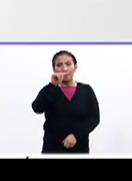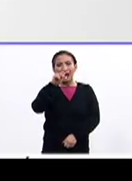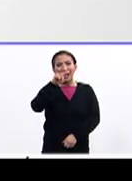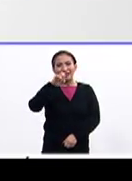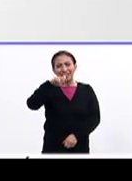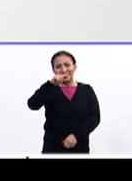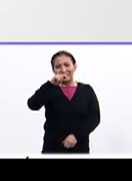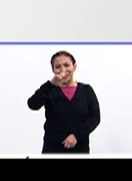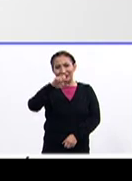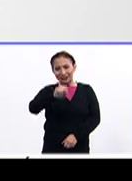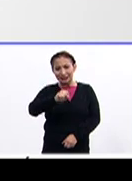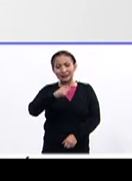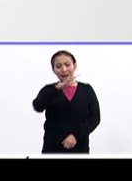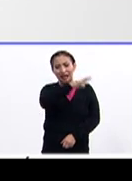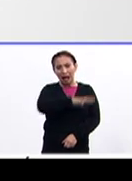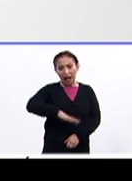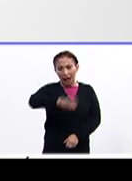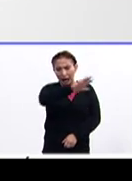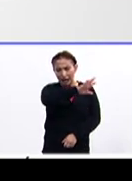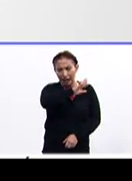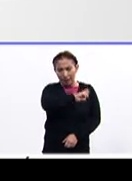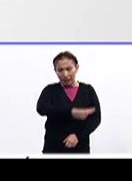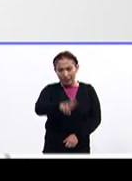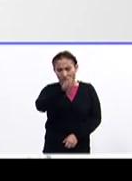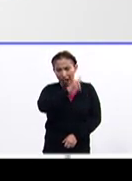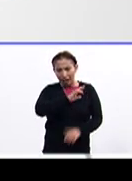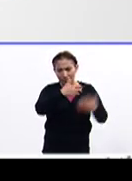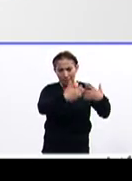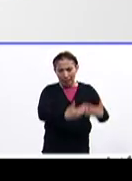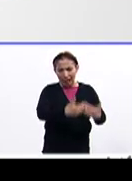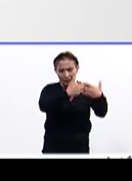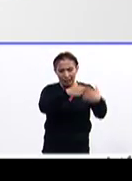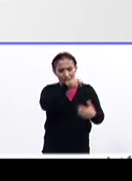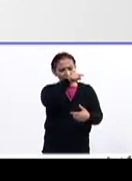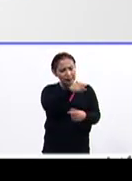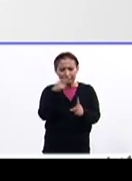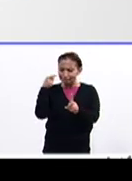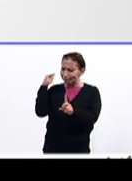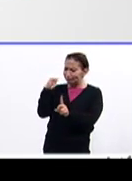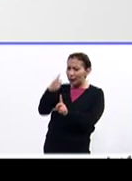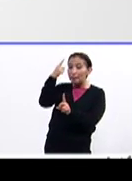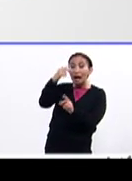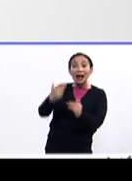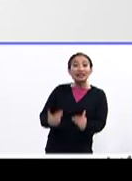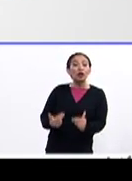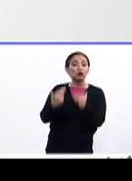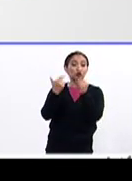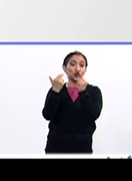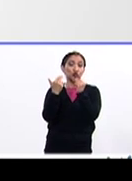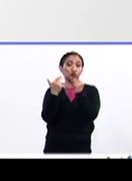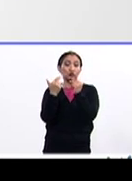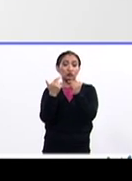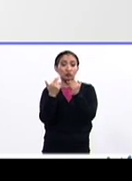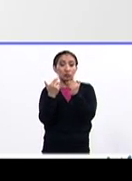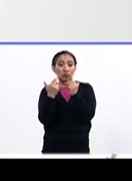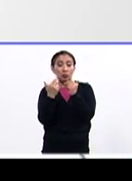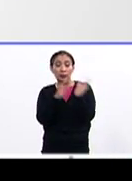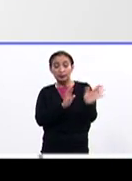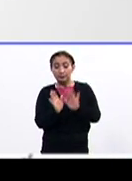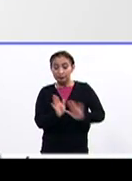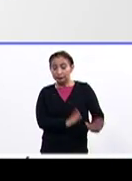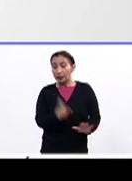patentes del ámbito privado están claramente dirigidas hacia los negocios y